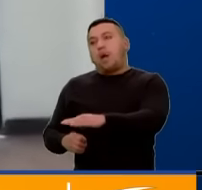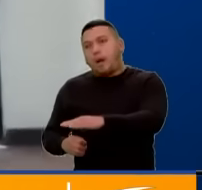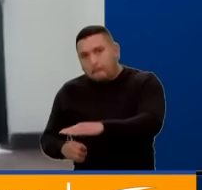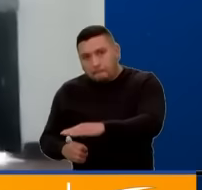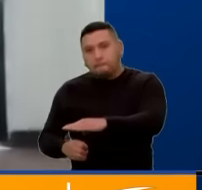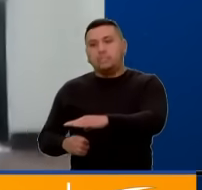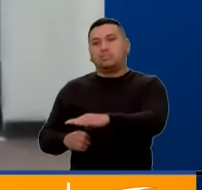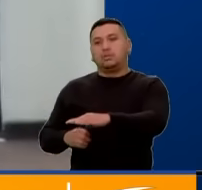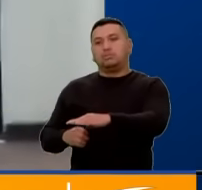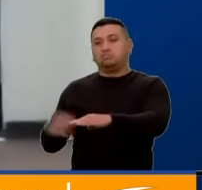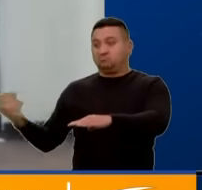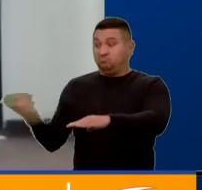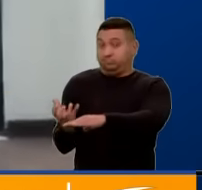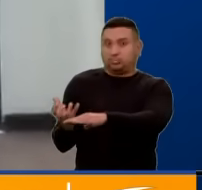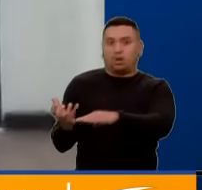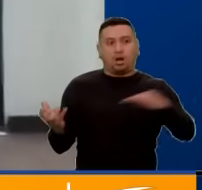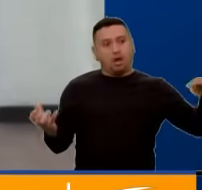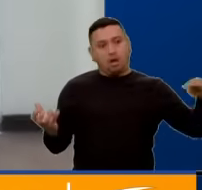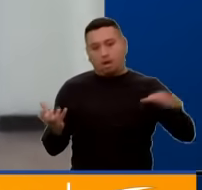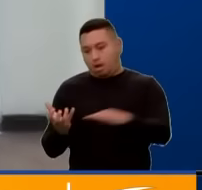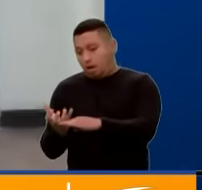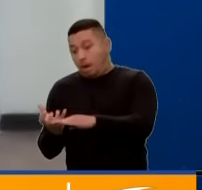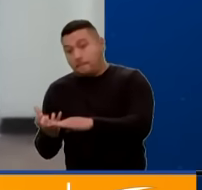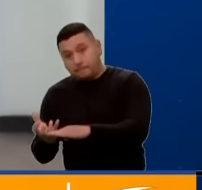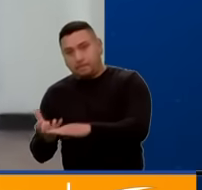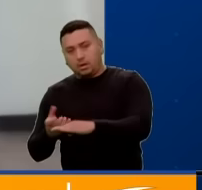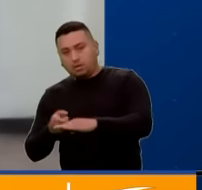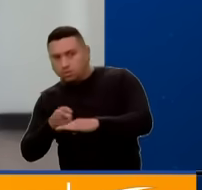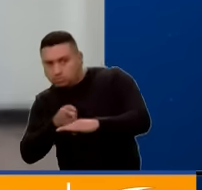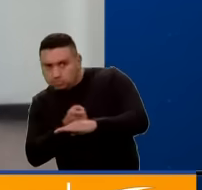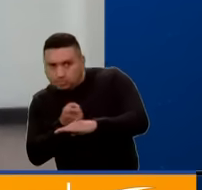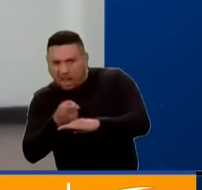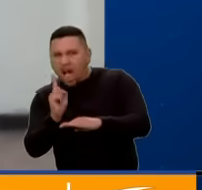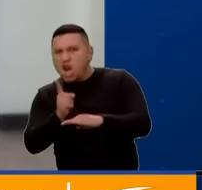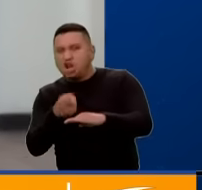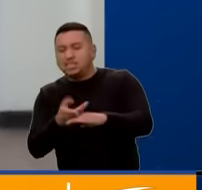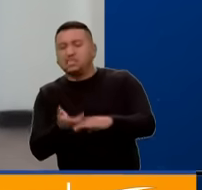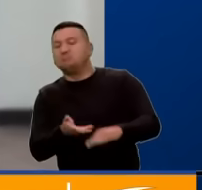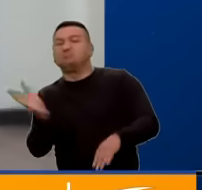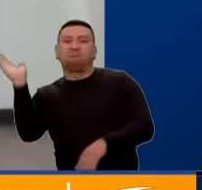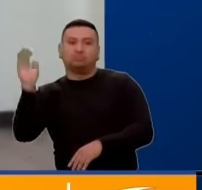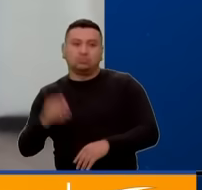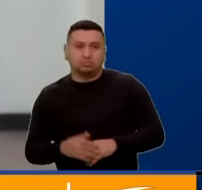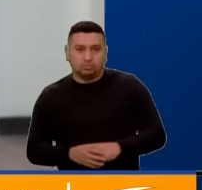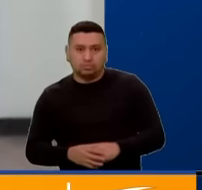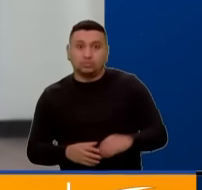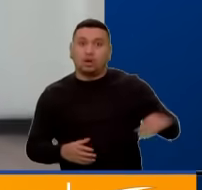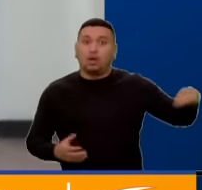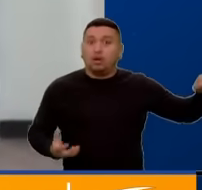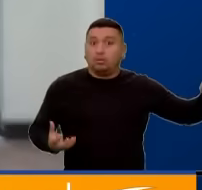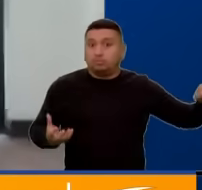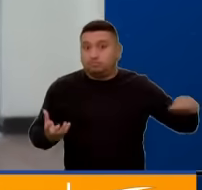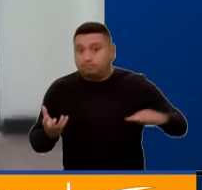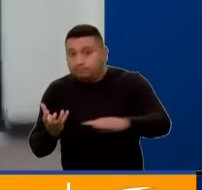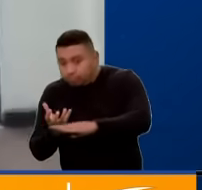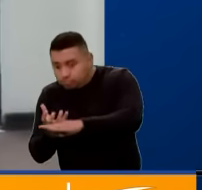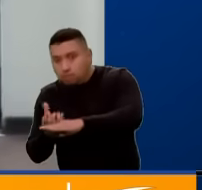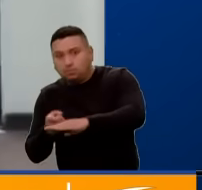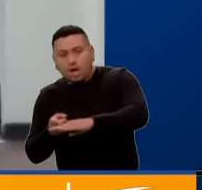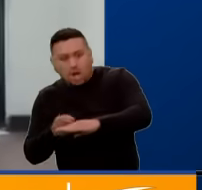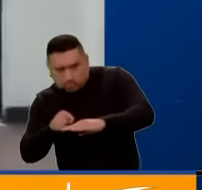este no es. Y preciso, me acuerdo tanto que pasaron dos camionetas de dos dirigentes, de